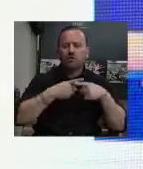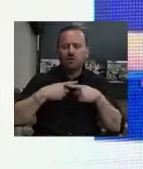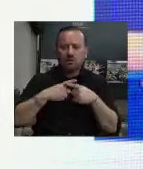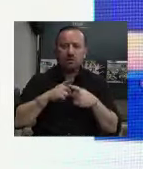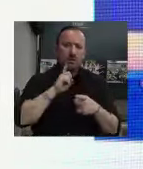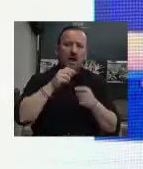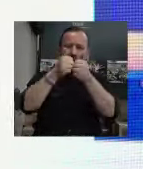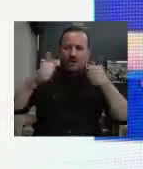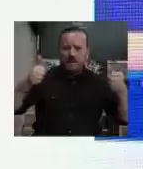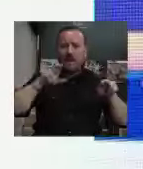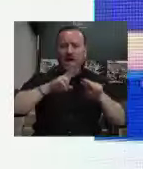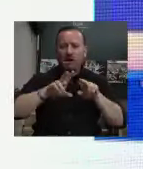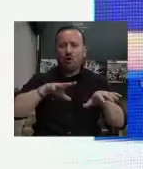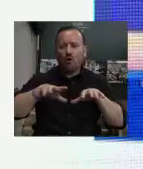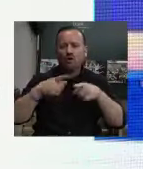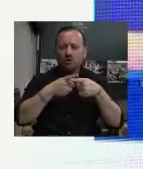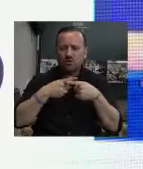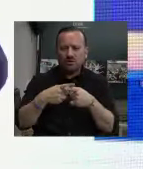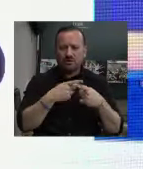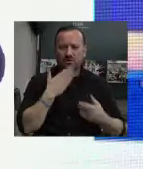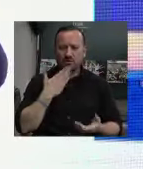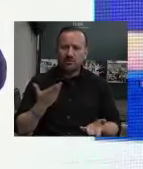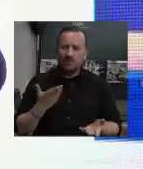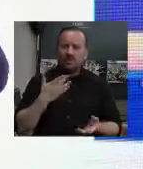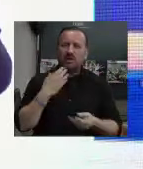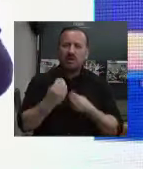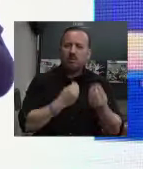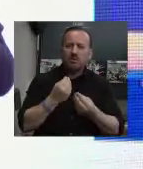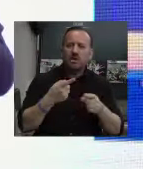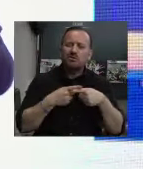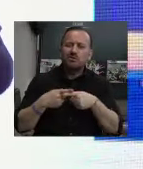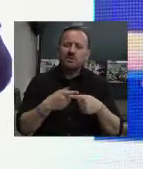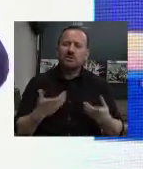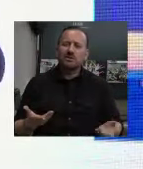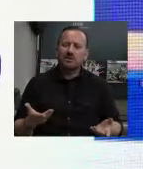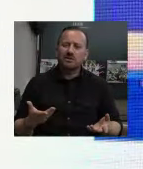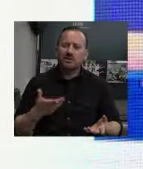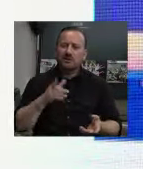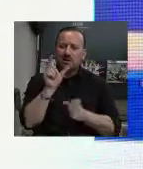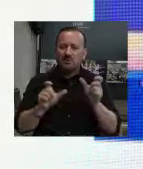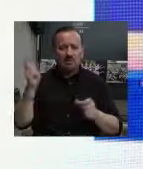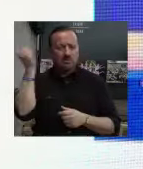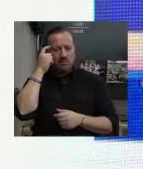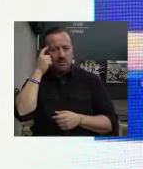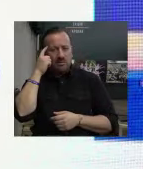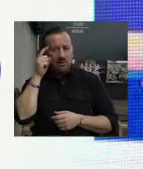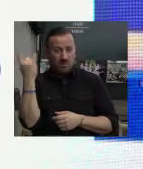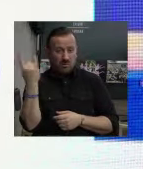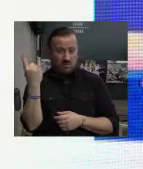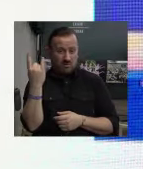directivos que hacían cosas sociales y qué le pasaba a la sociedad la gente creía que era la